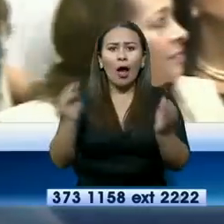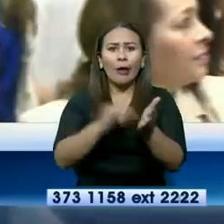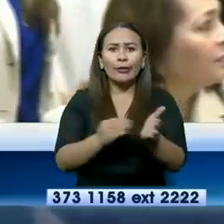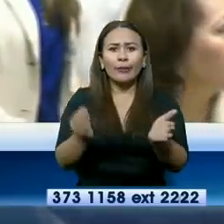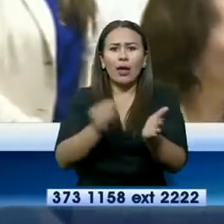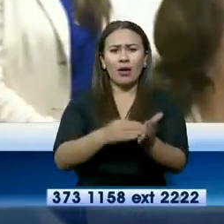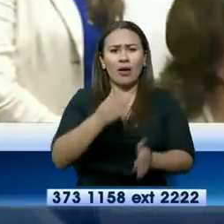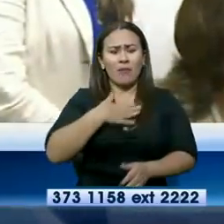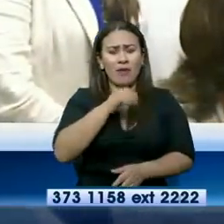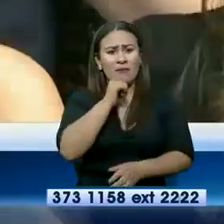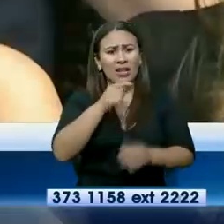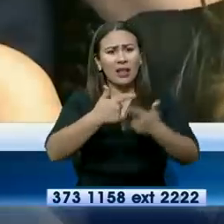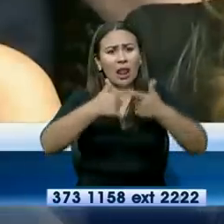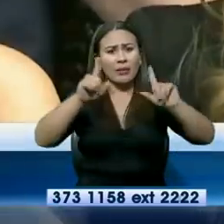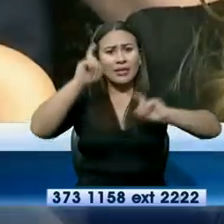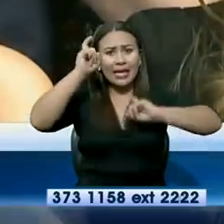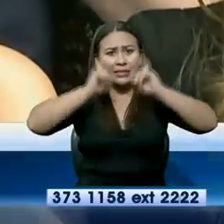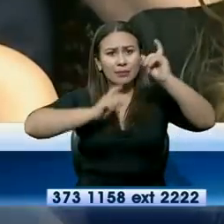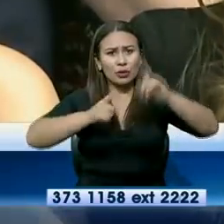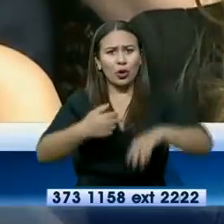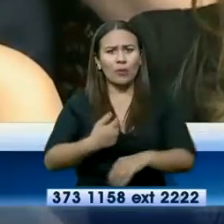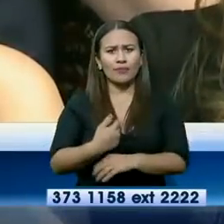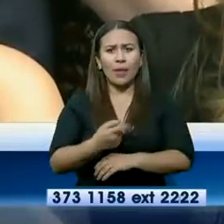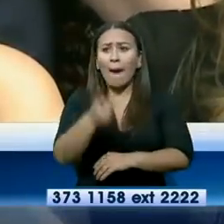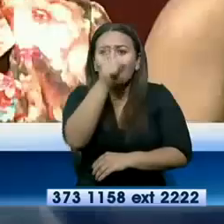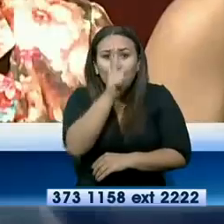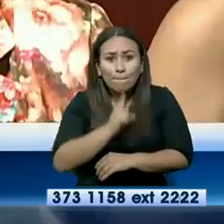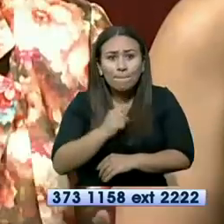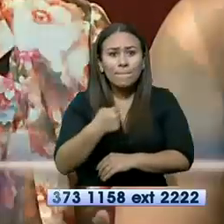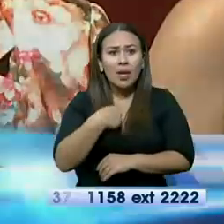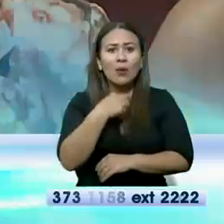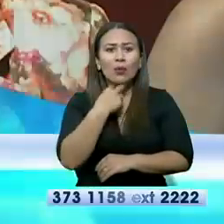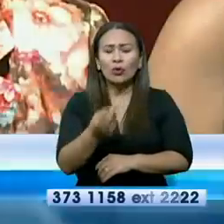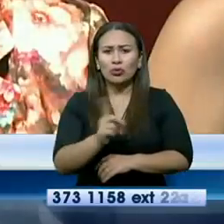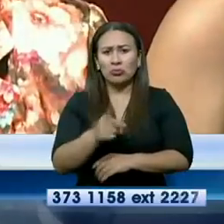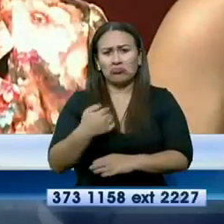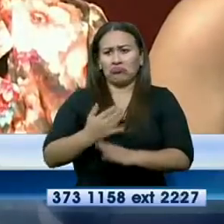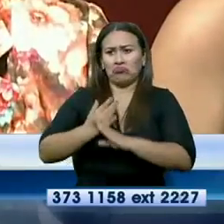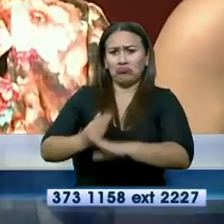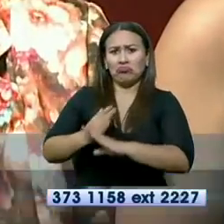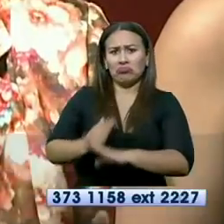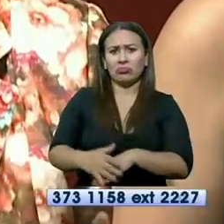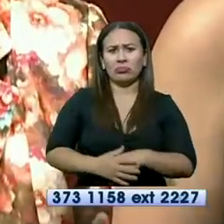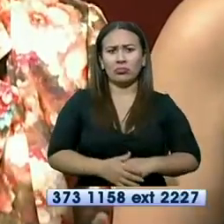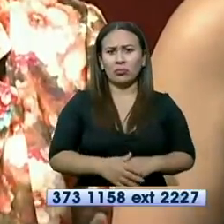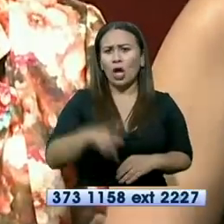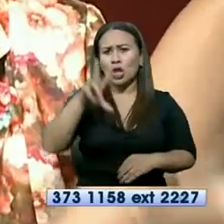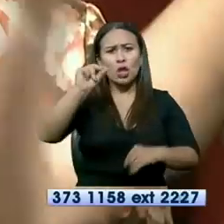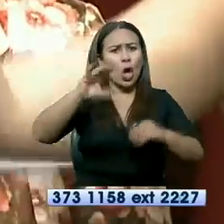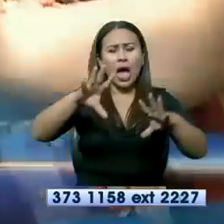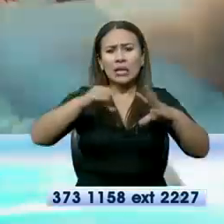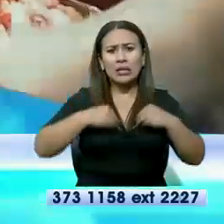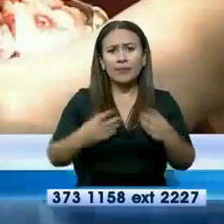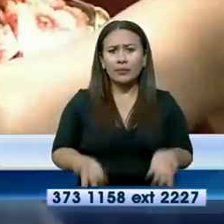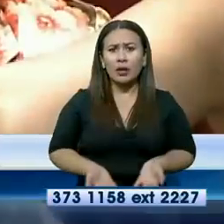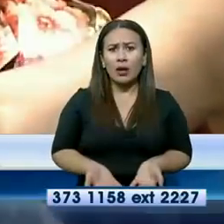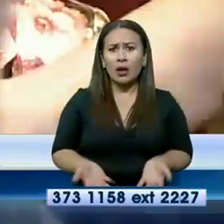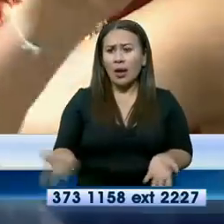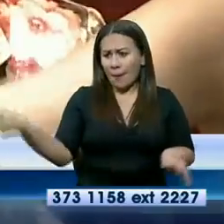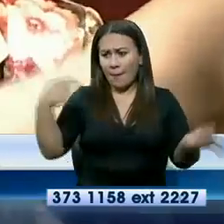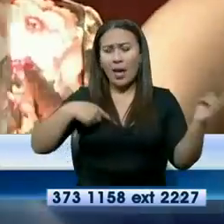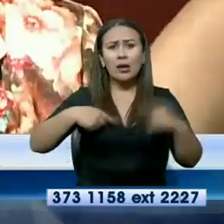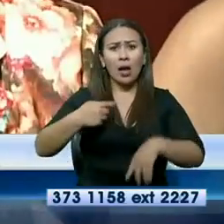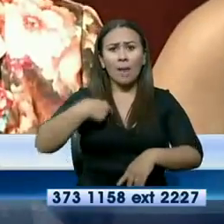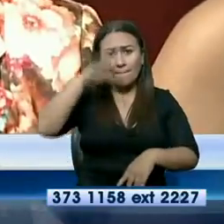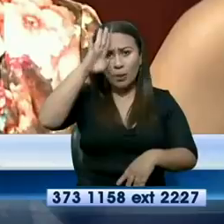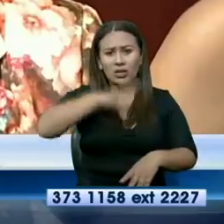libertad a poder expresarse. No callarán nuestras voces. Y me declaro en resistencia, no la voy a aceptar. Si quiere con la fuerza pública